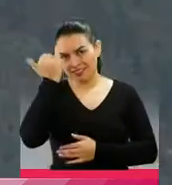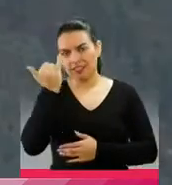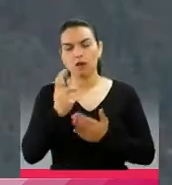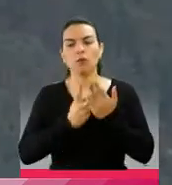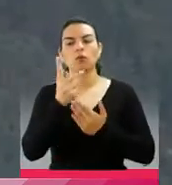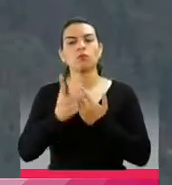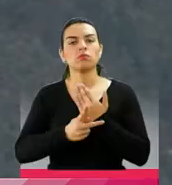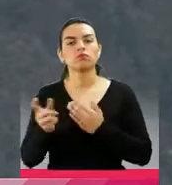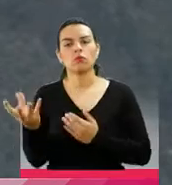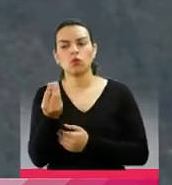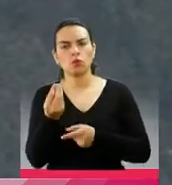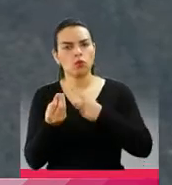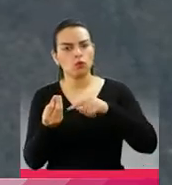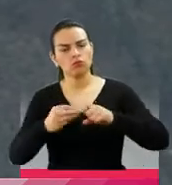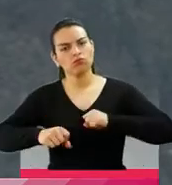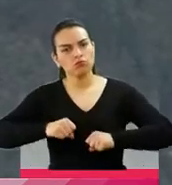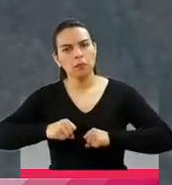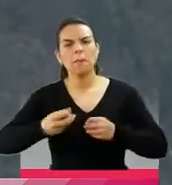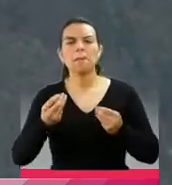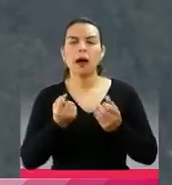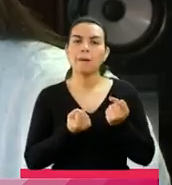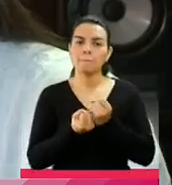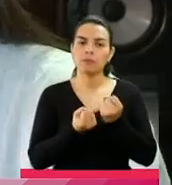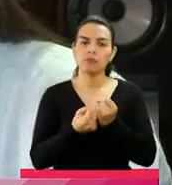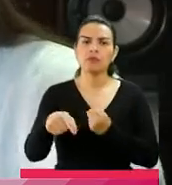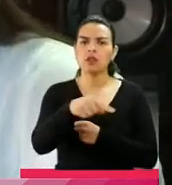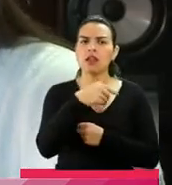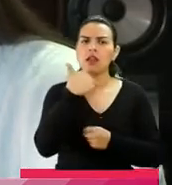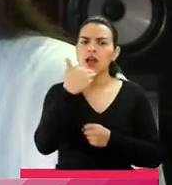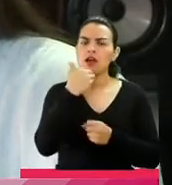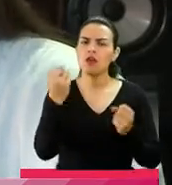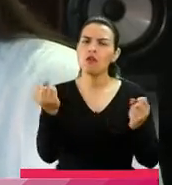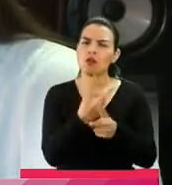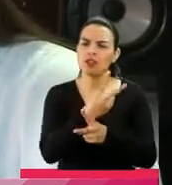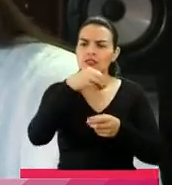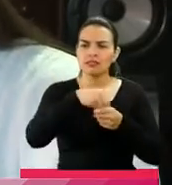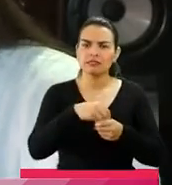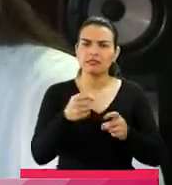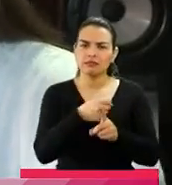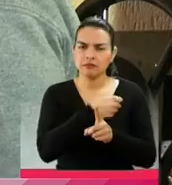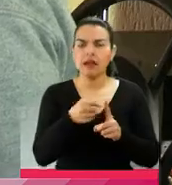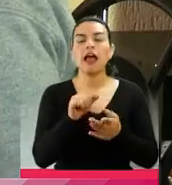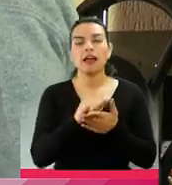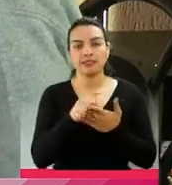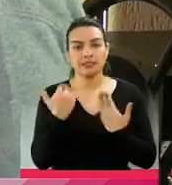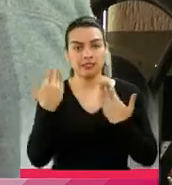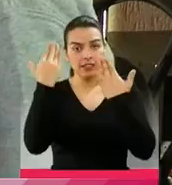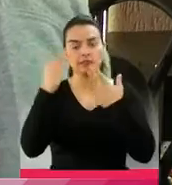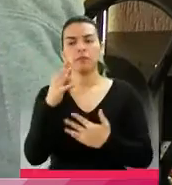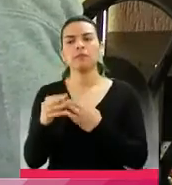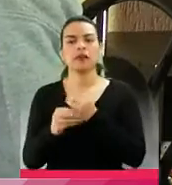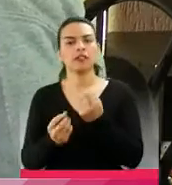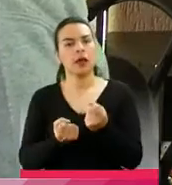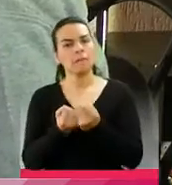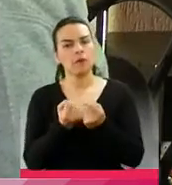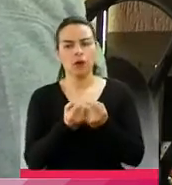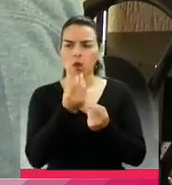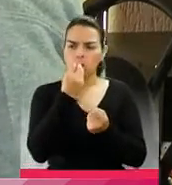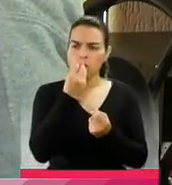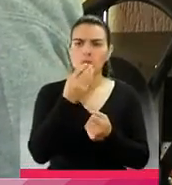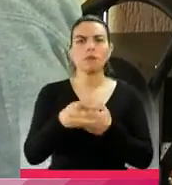para apoyar a quienes sufren de maltrato intrafamiliar también los ayudan con alimentos y asistencia jurídica